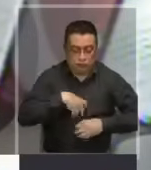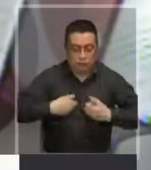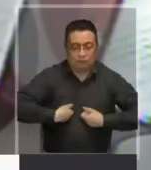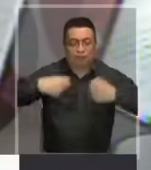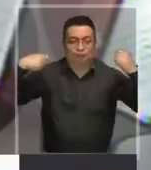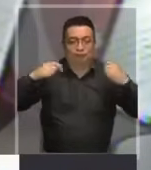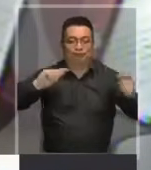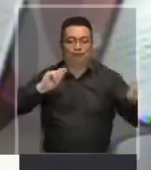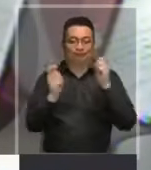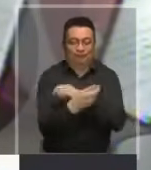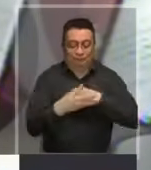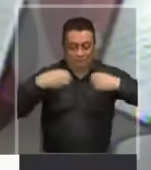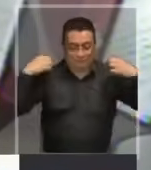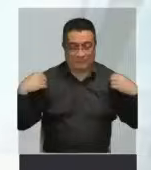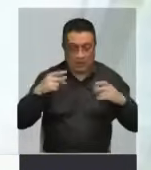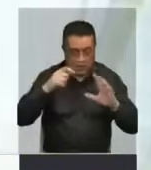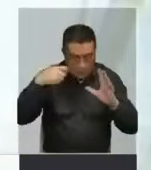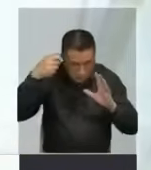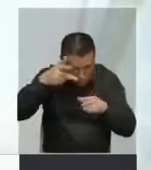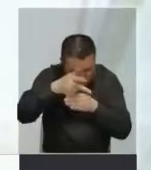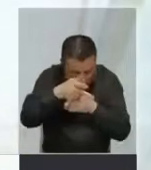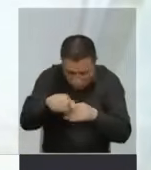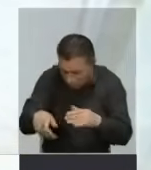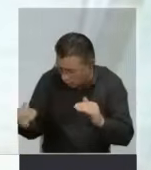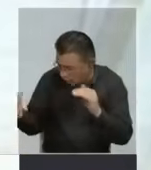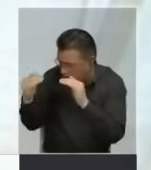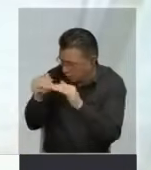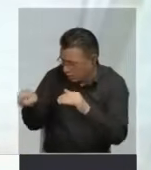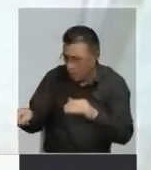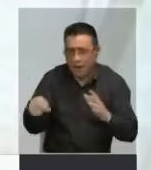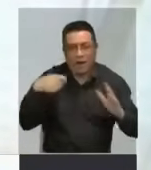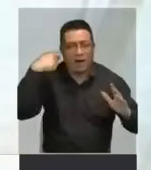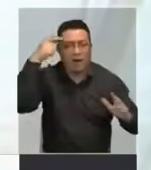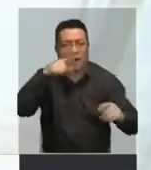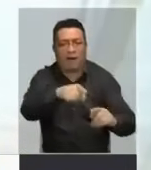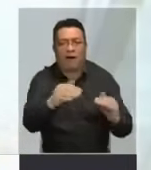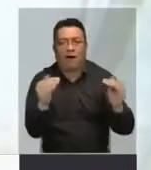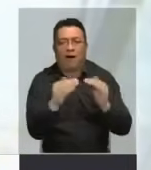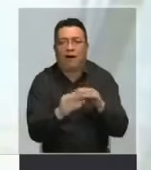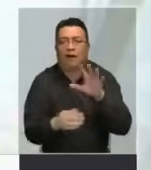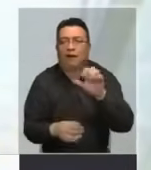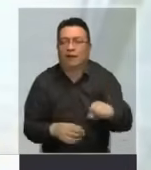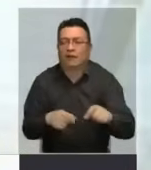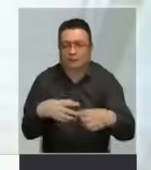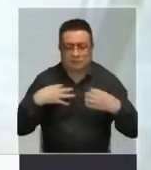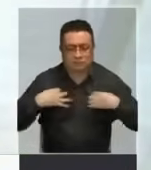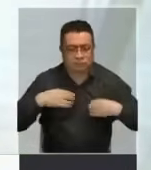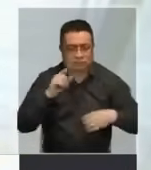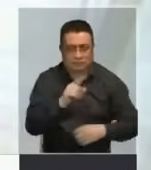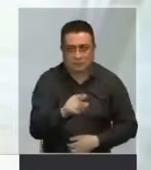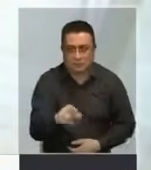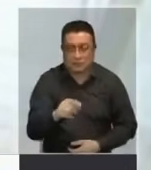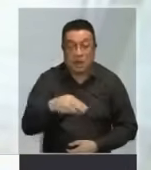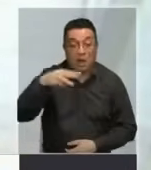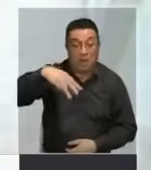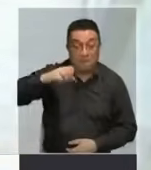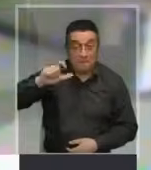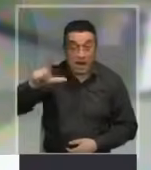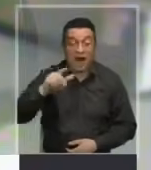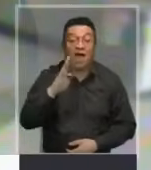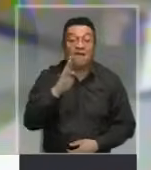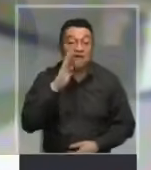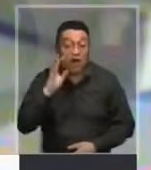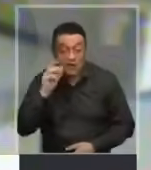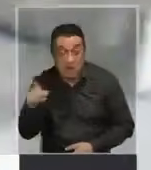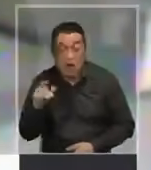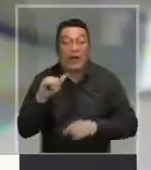reversible con las mismas características de estas, las que aparecen registradas por las cámaras de seguridad en el mall Plaza Biobío y